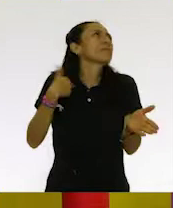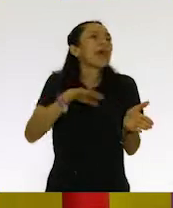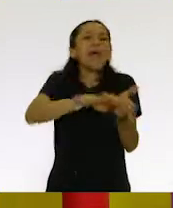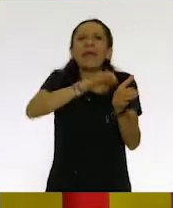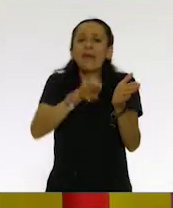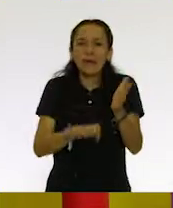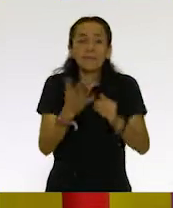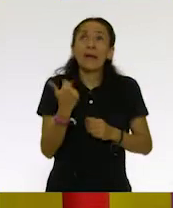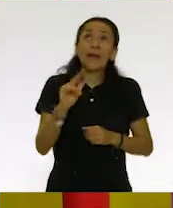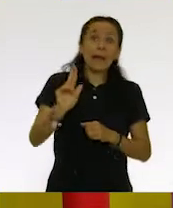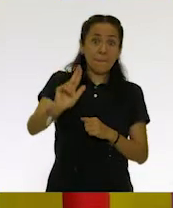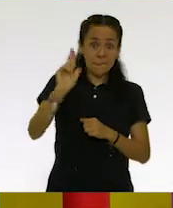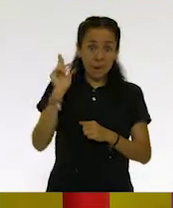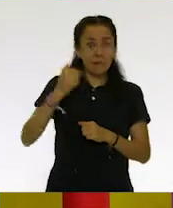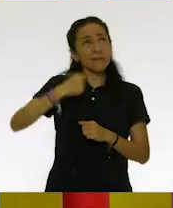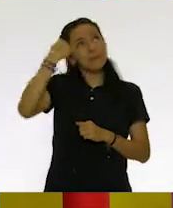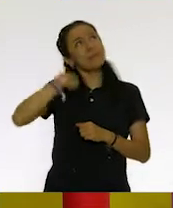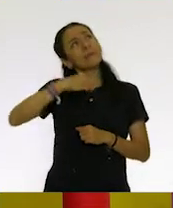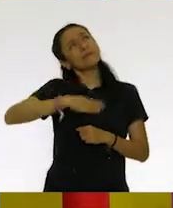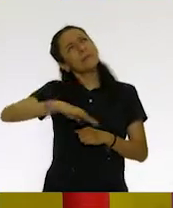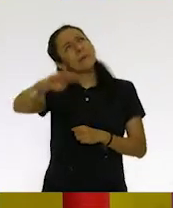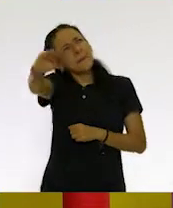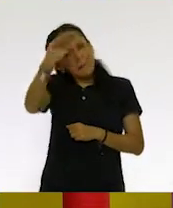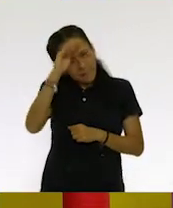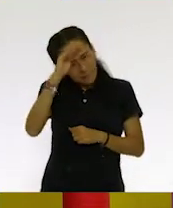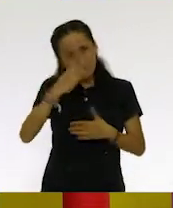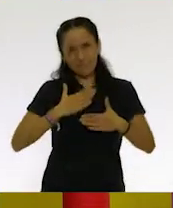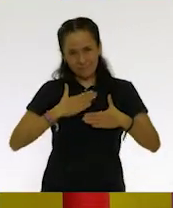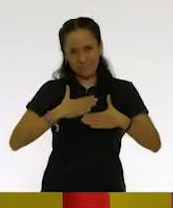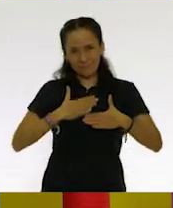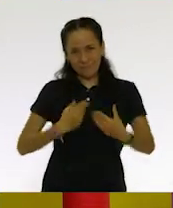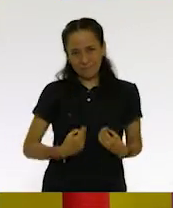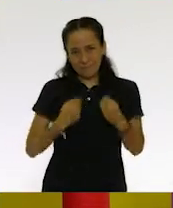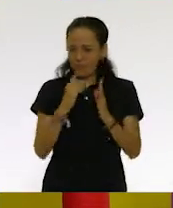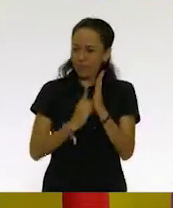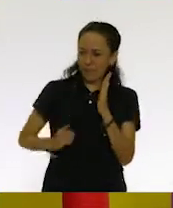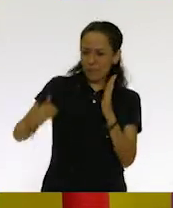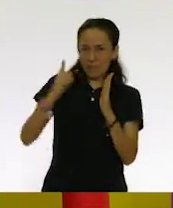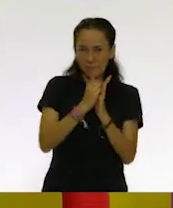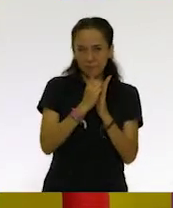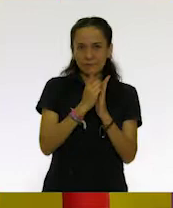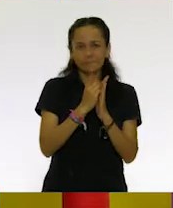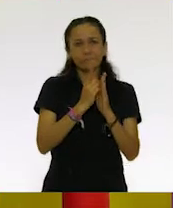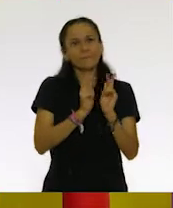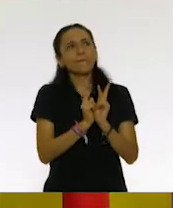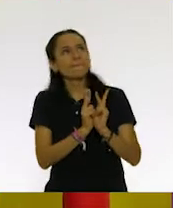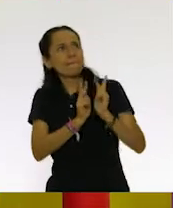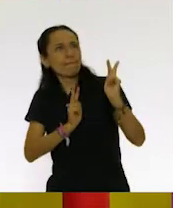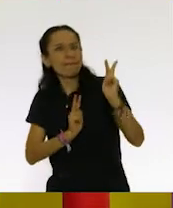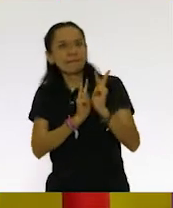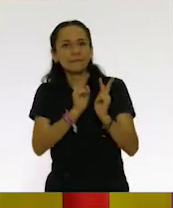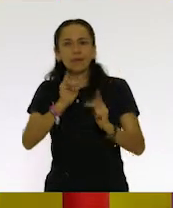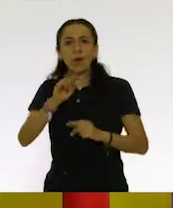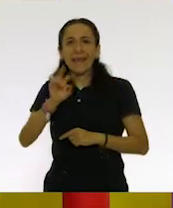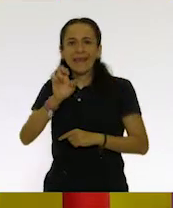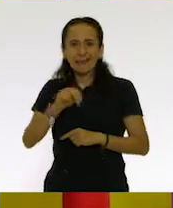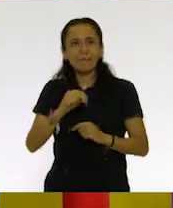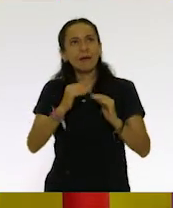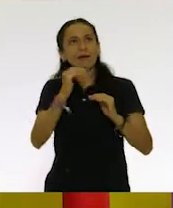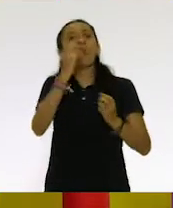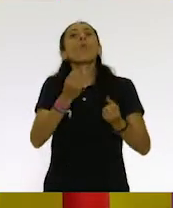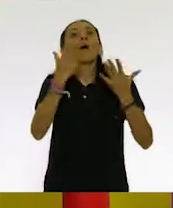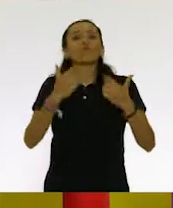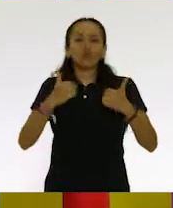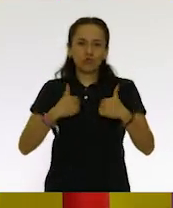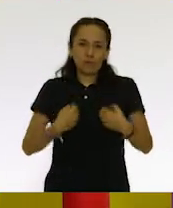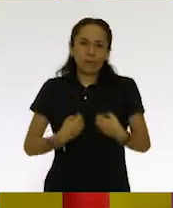pensando... ¿Cuántos pisos hay de mi departamento al de mi vecino Iván? Yo vivo en el piso 2 y